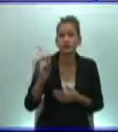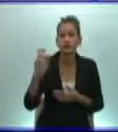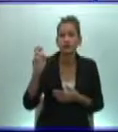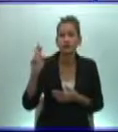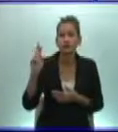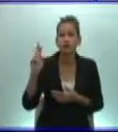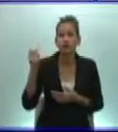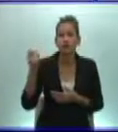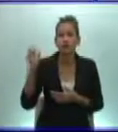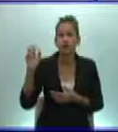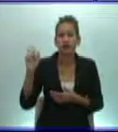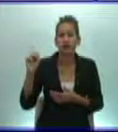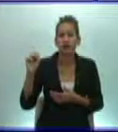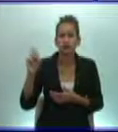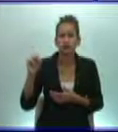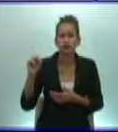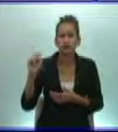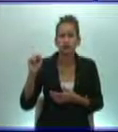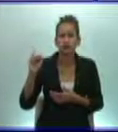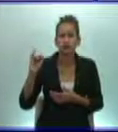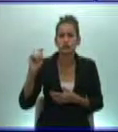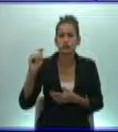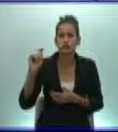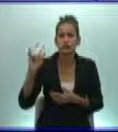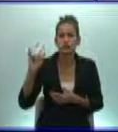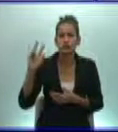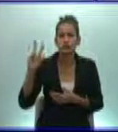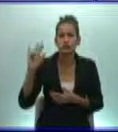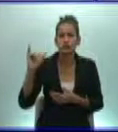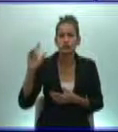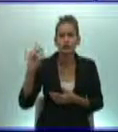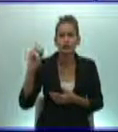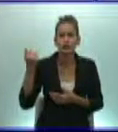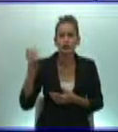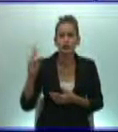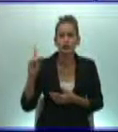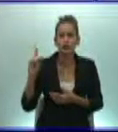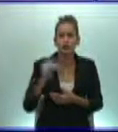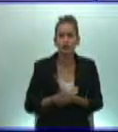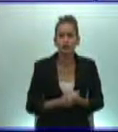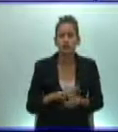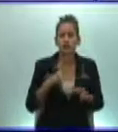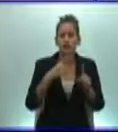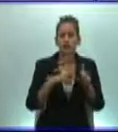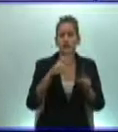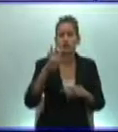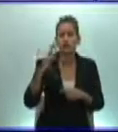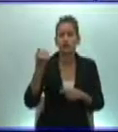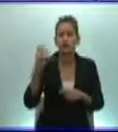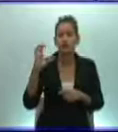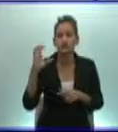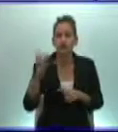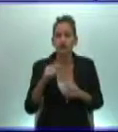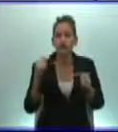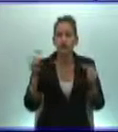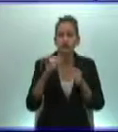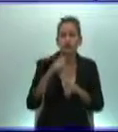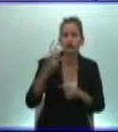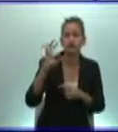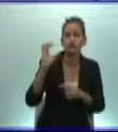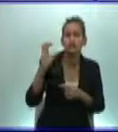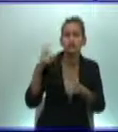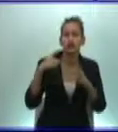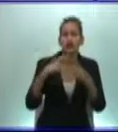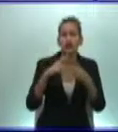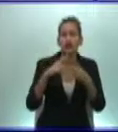iguales. Y además conoces que el ángulo BAC y el ángulo OAB son iguales por ser AC